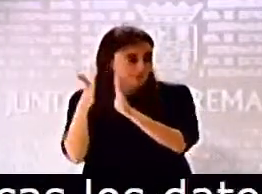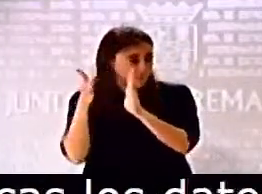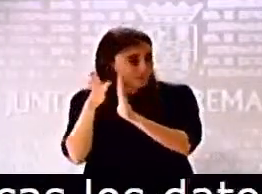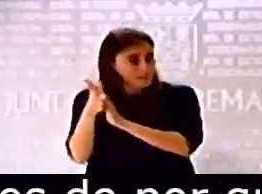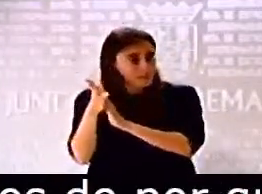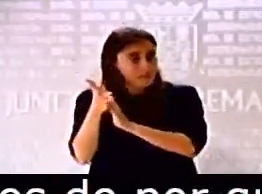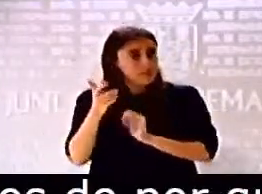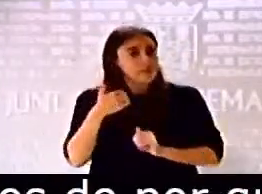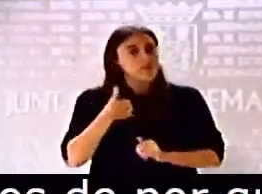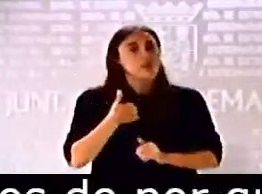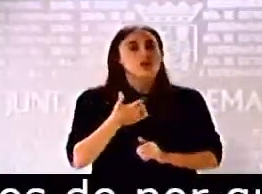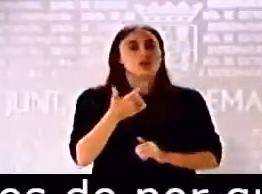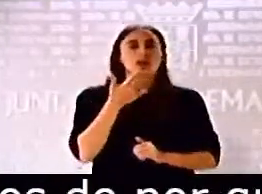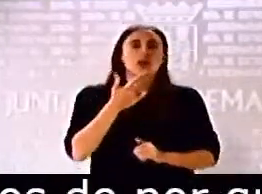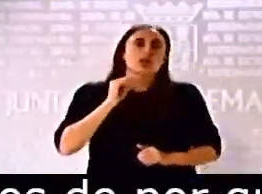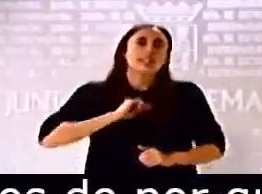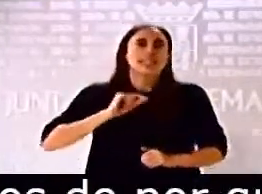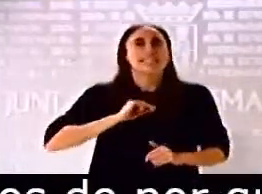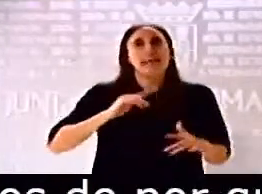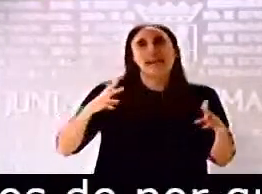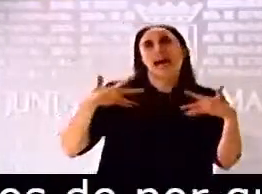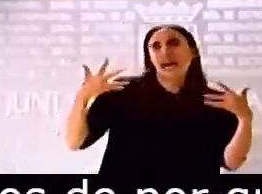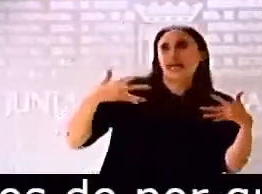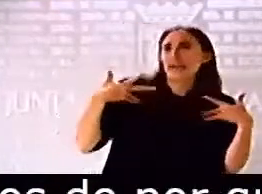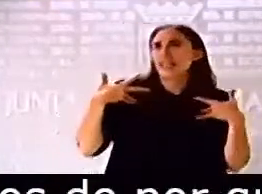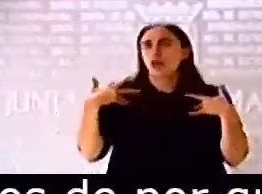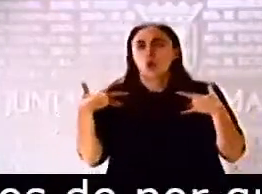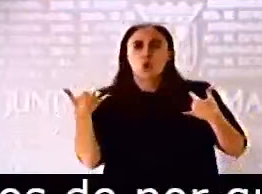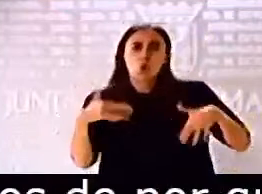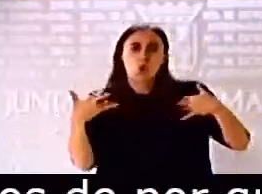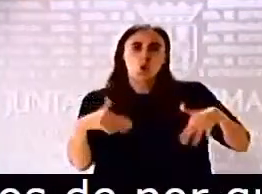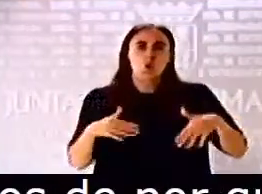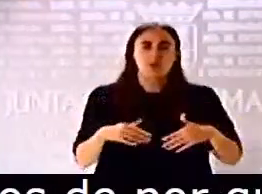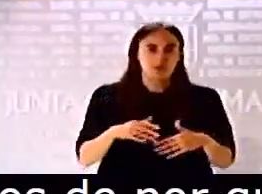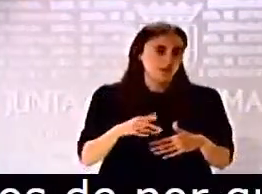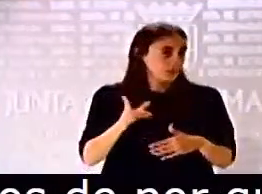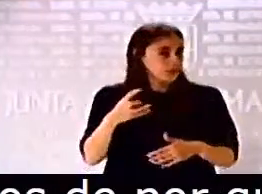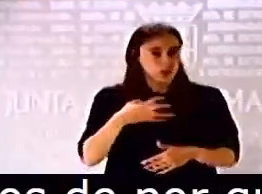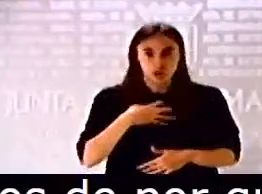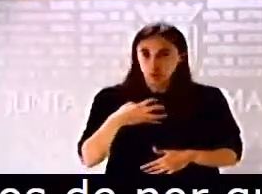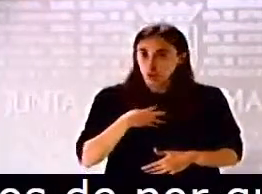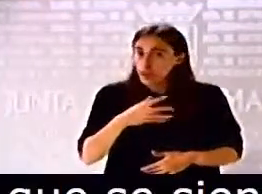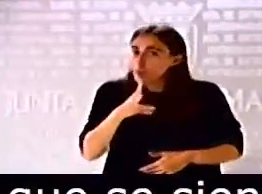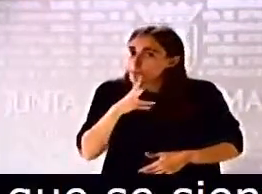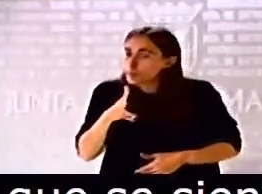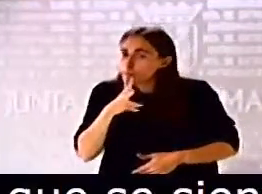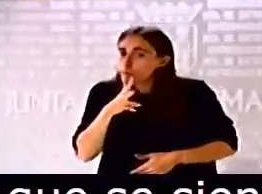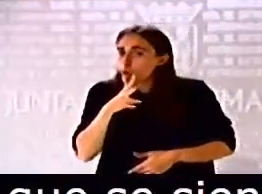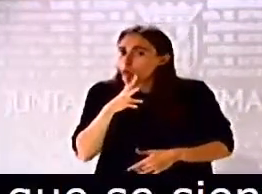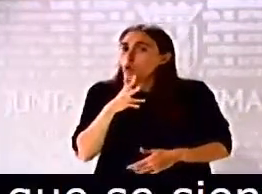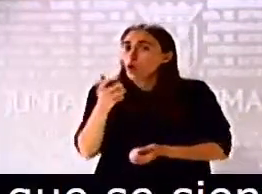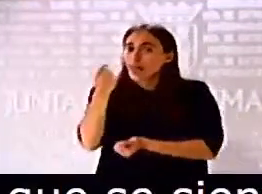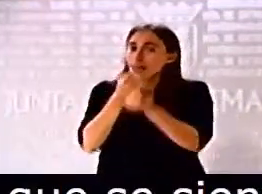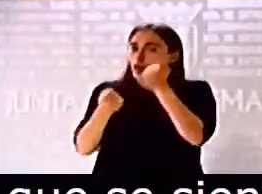yo no voy a decir que se sientan con una alegría manifiesta en el cuerpo, porque no lo pueden tener porque están arriesgando su patrimonio.